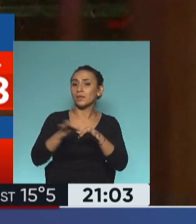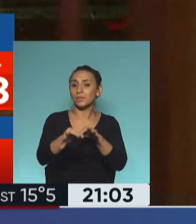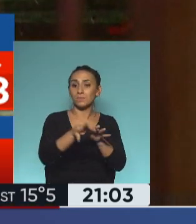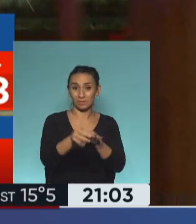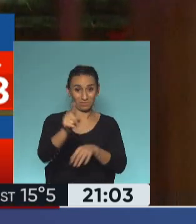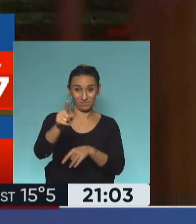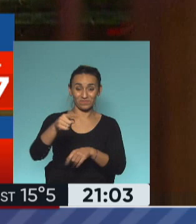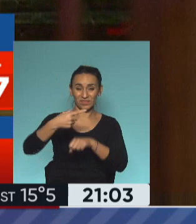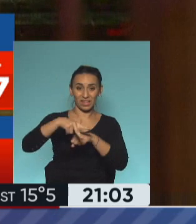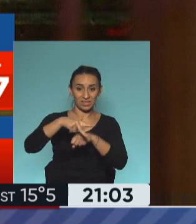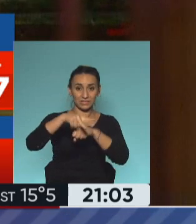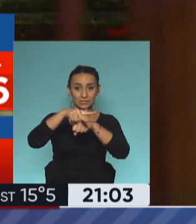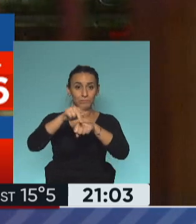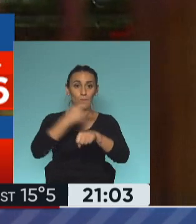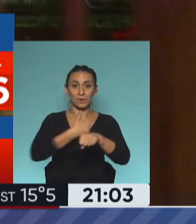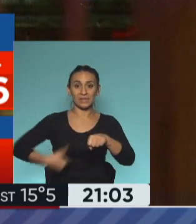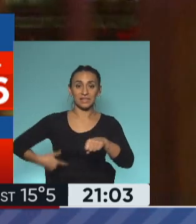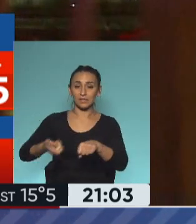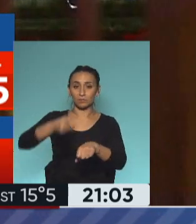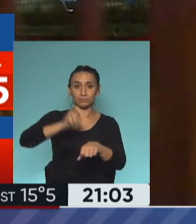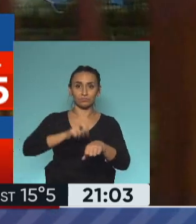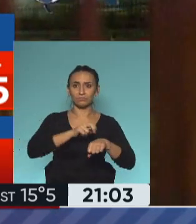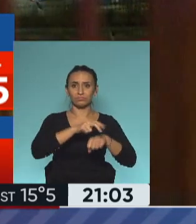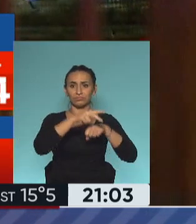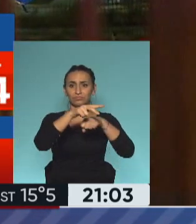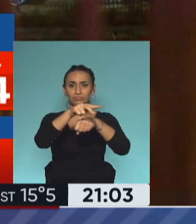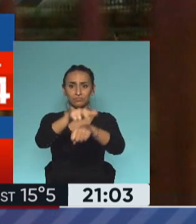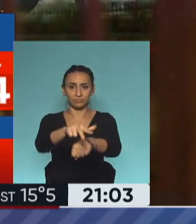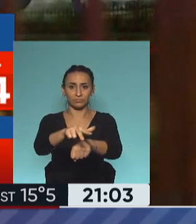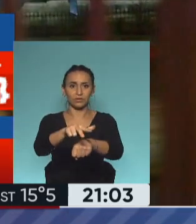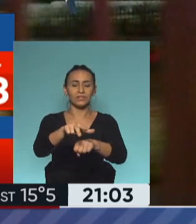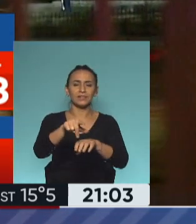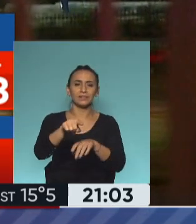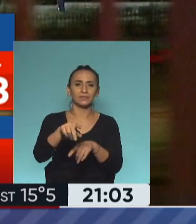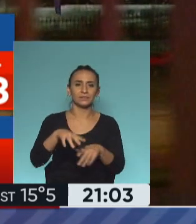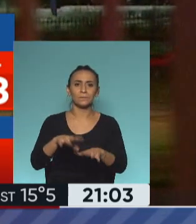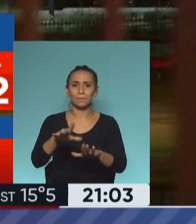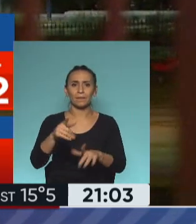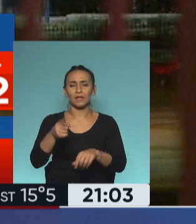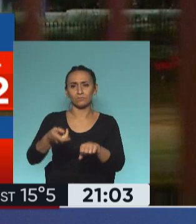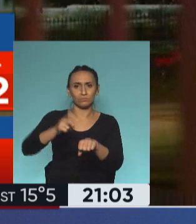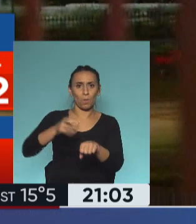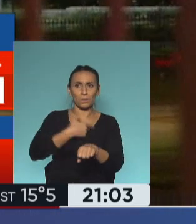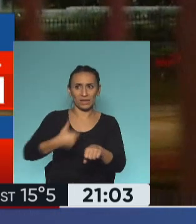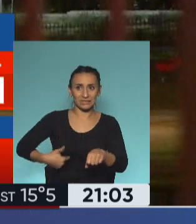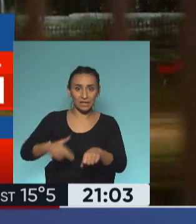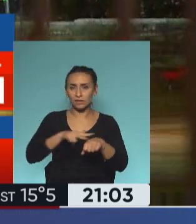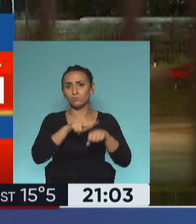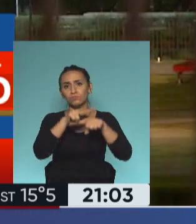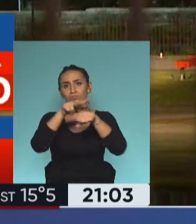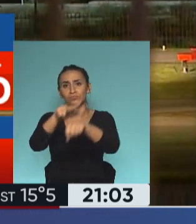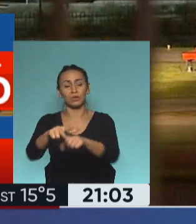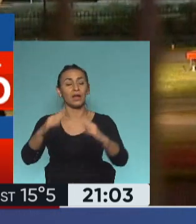tomando vuelo el helicóptero presidencial que lleva al primer mandatario hacia la